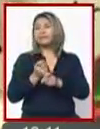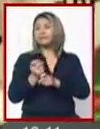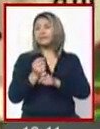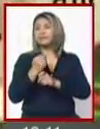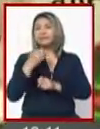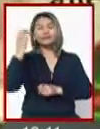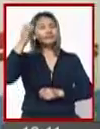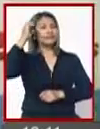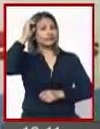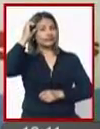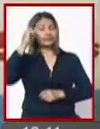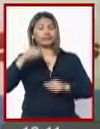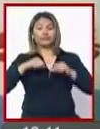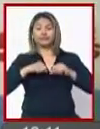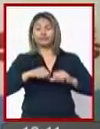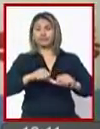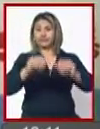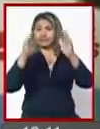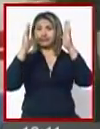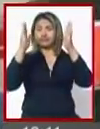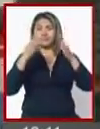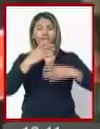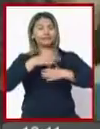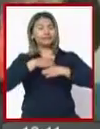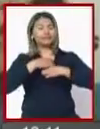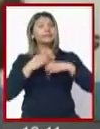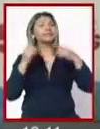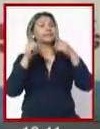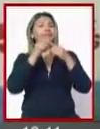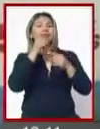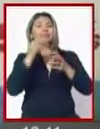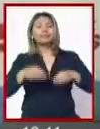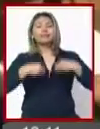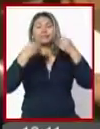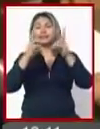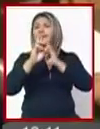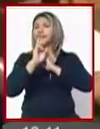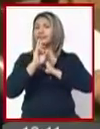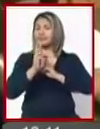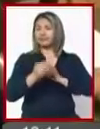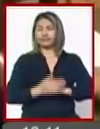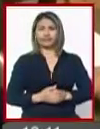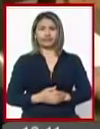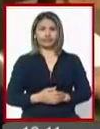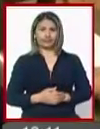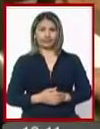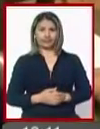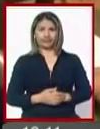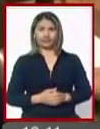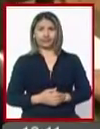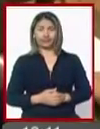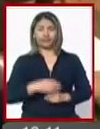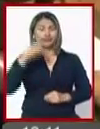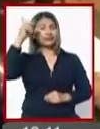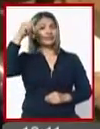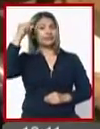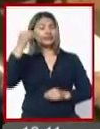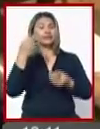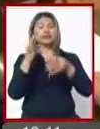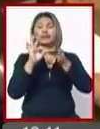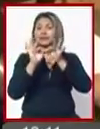que debe ser el Estado. Van a mantener sus vigilias y su protesta hasta que alguien les dé respuesta. Al gobierno actual, pues, él tiene que